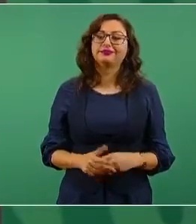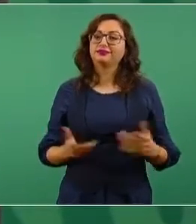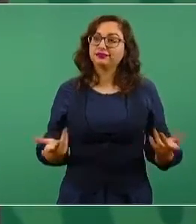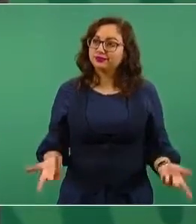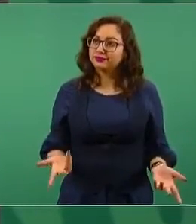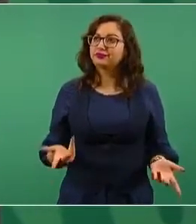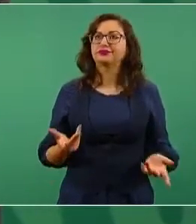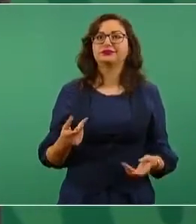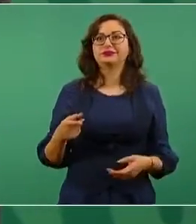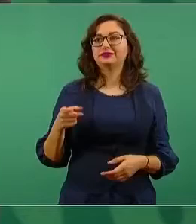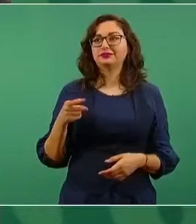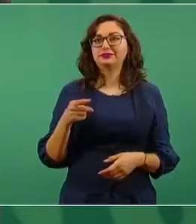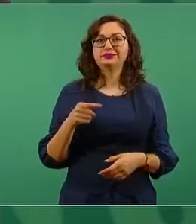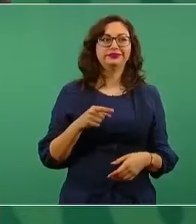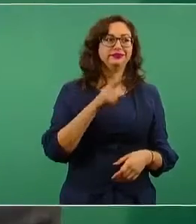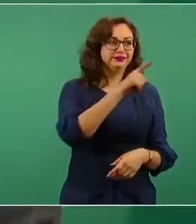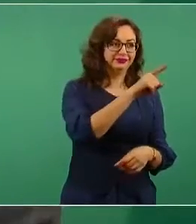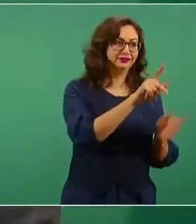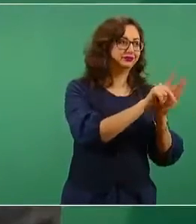encasillar, etiquetar,